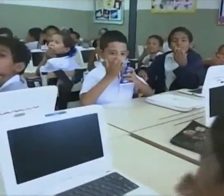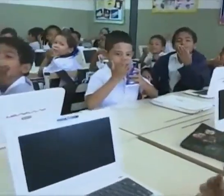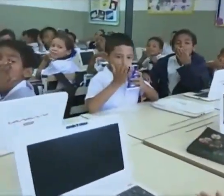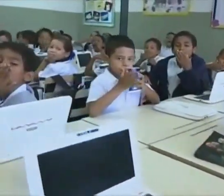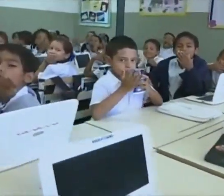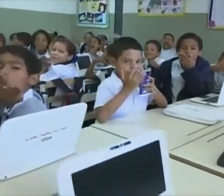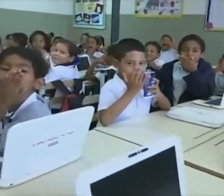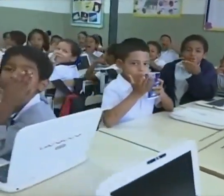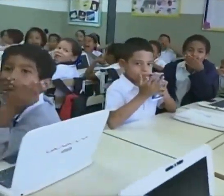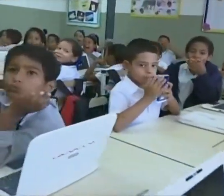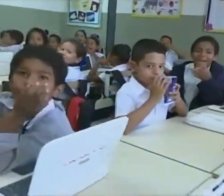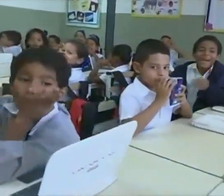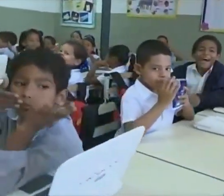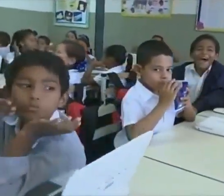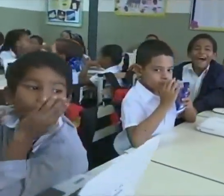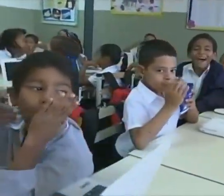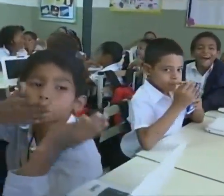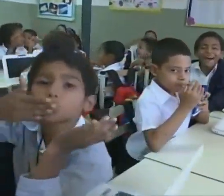Bueno, continuamos. Vamos, presidente, ahora... ¡Chao!